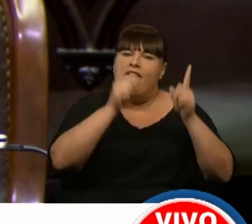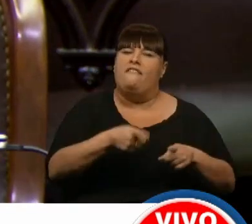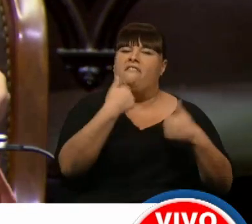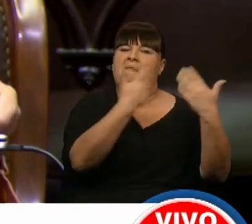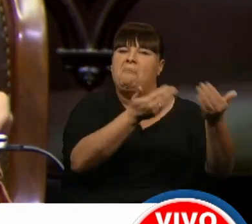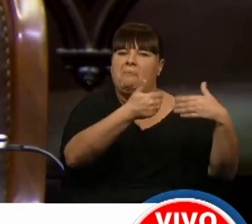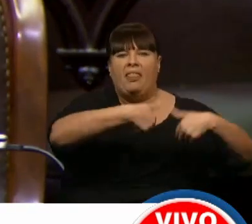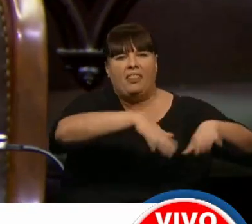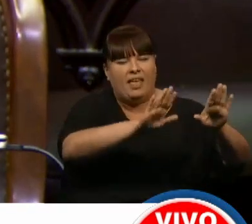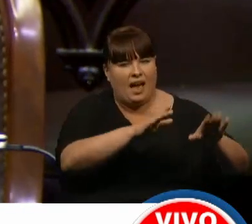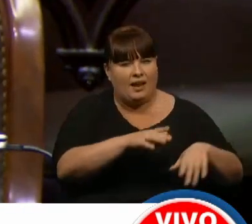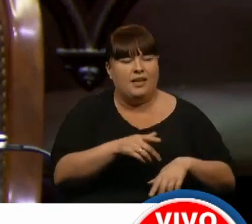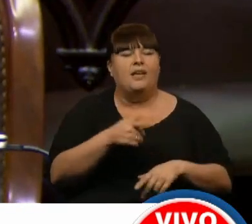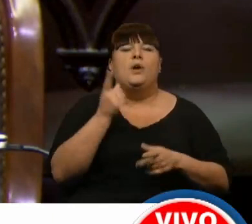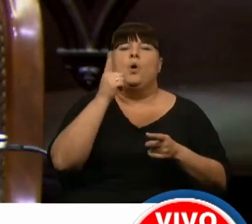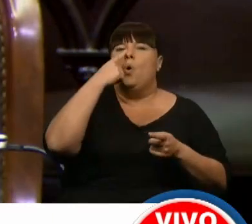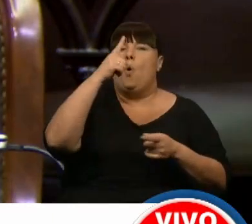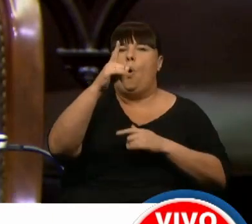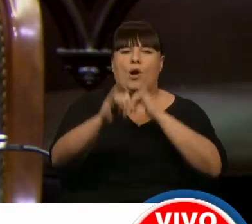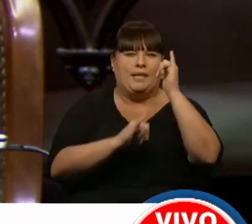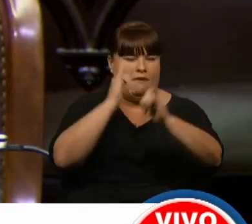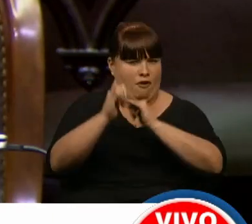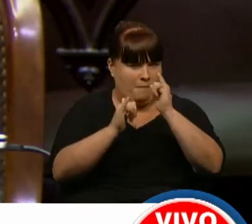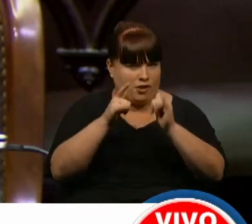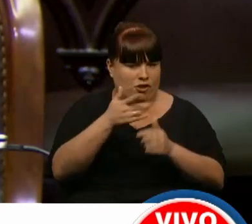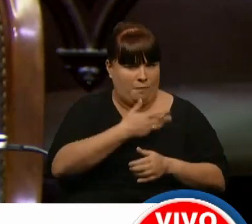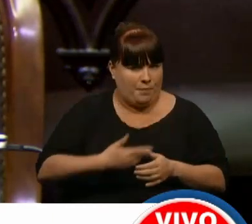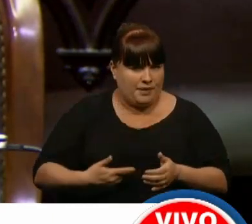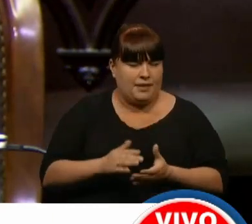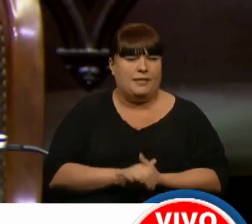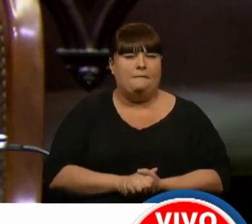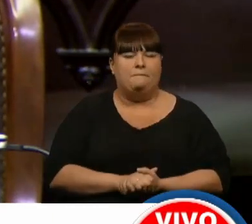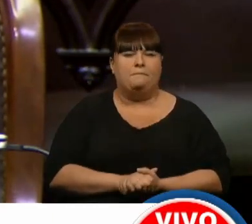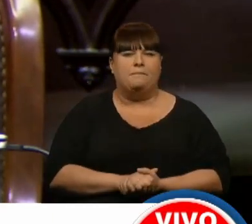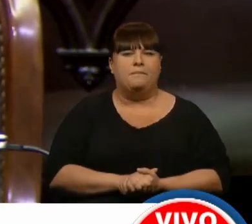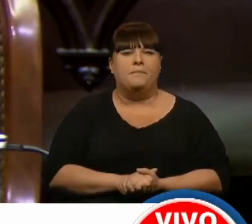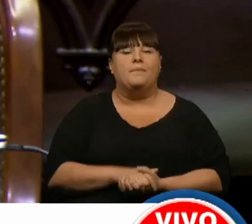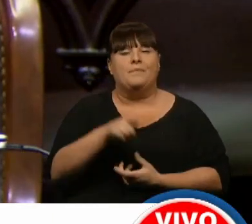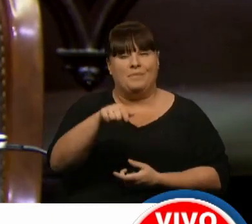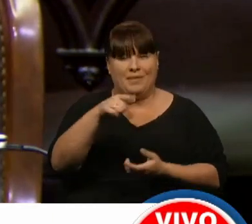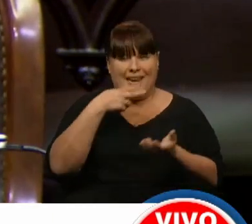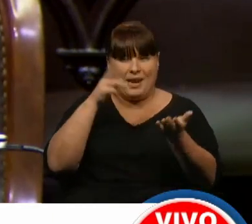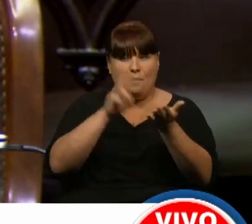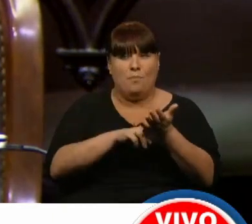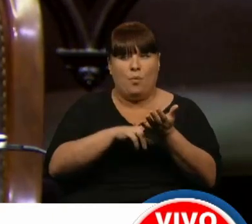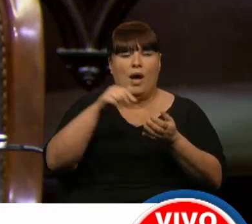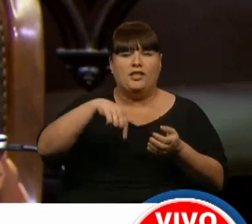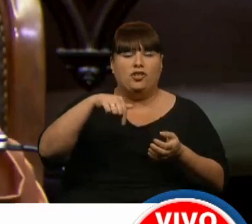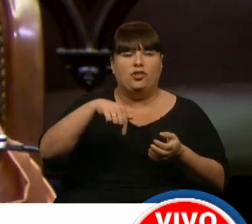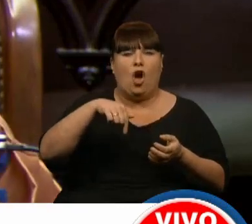teniendo privilegios. Y voy a dar un último dato, señora Presidenta. Este impuesto que